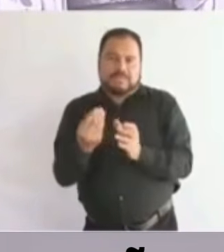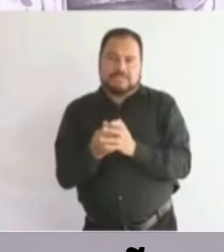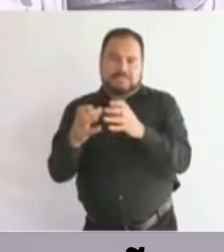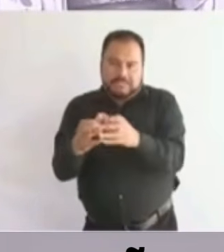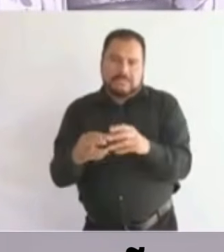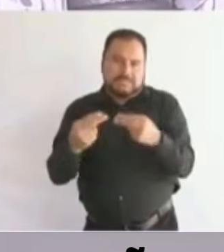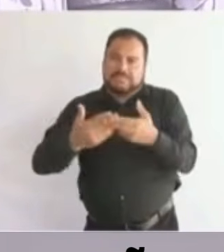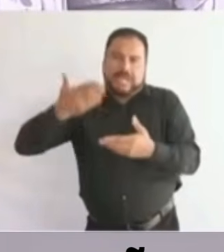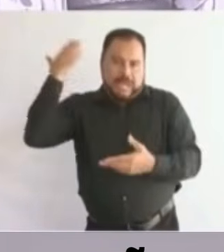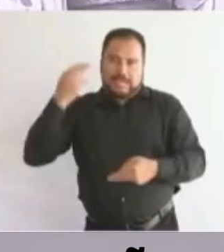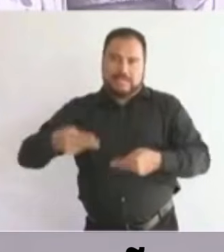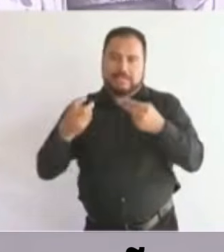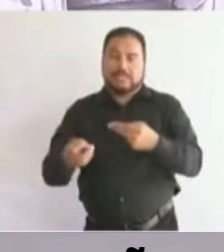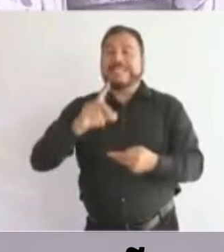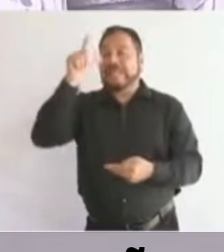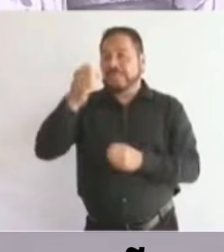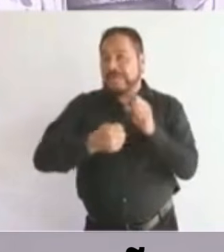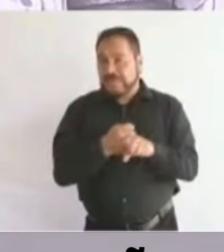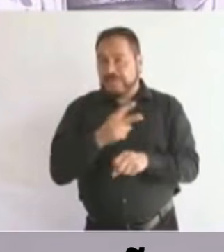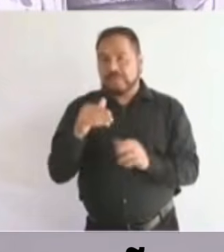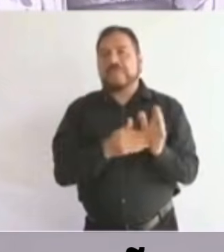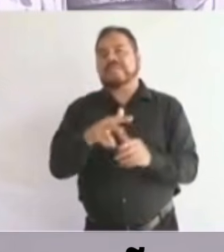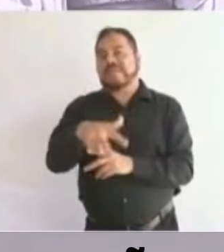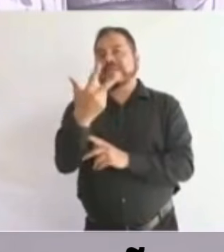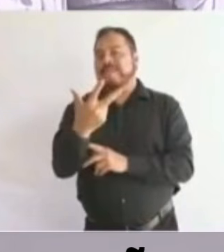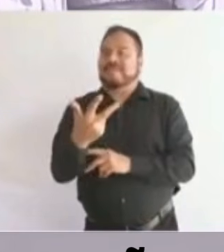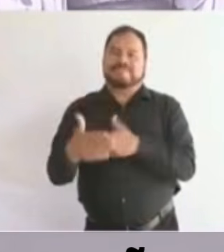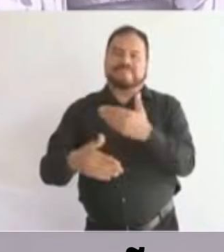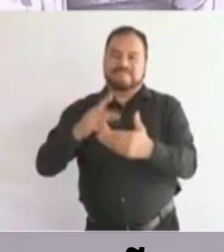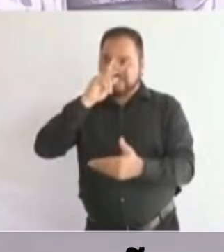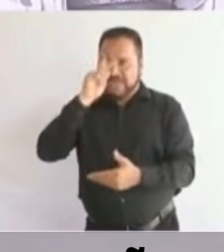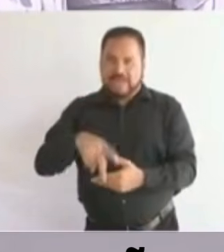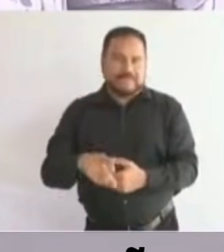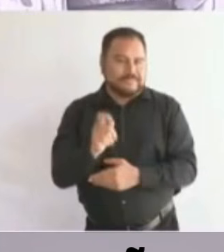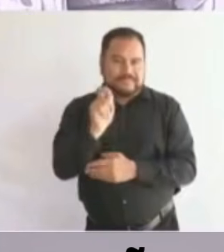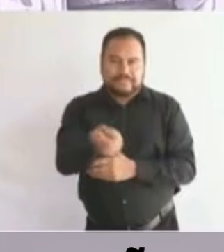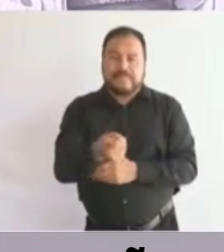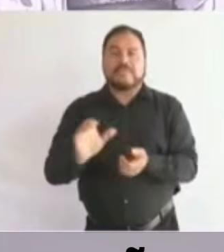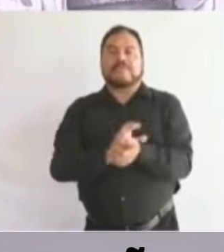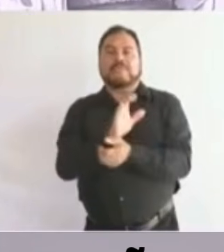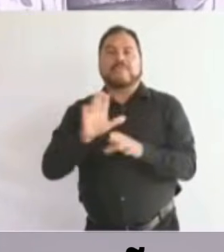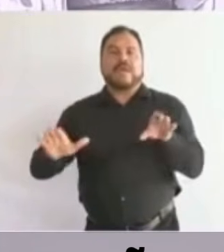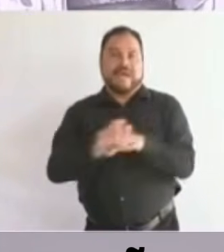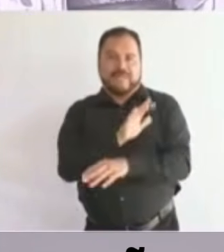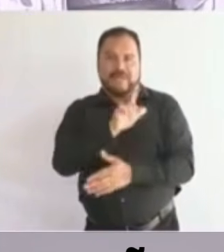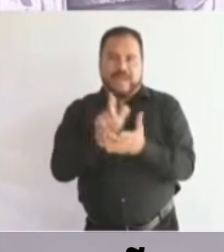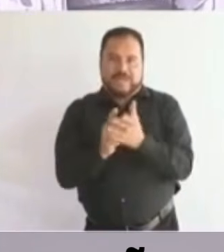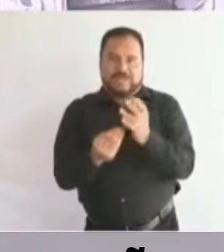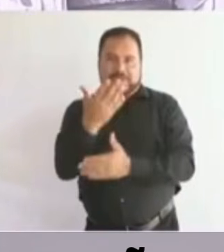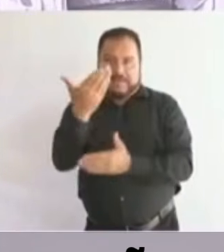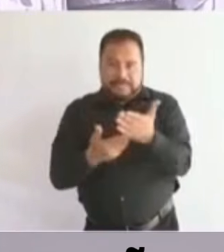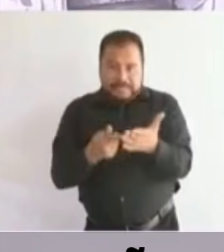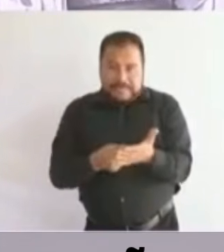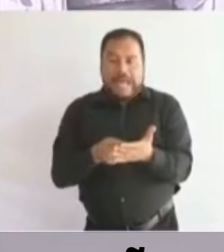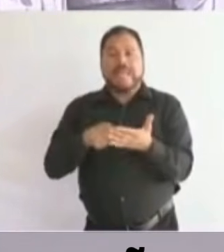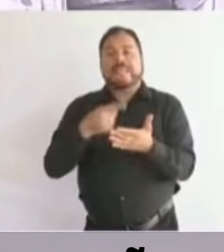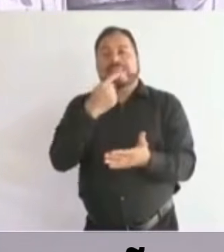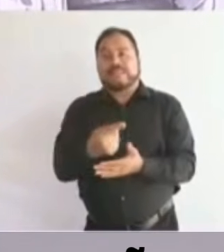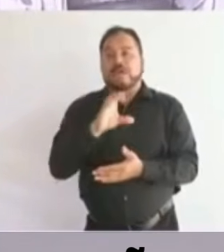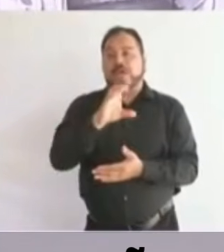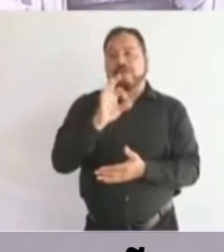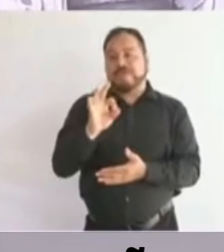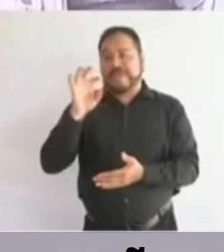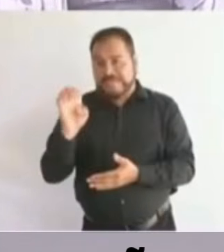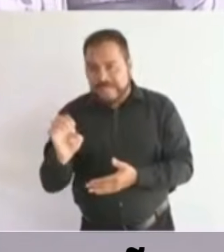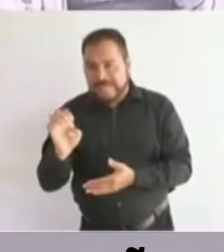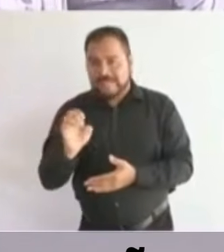eléctrico. Y ya en el 2013 vino el golpe final con la reforma energética que convirtió a Comisión Federal de Electricidad